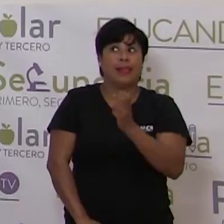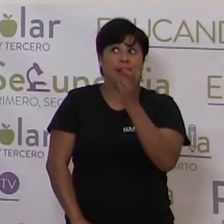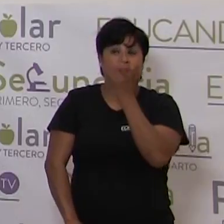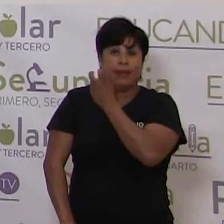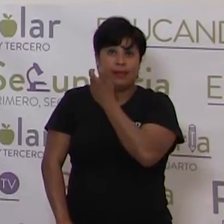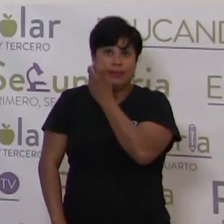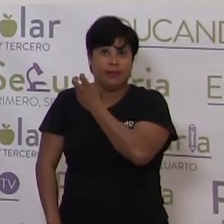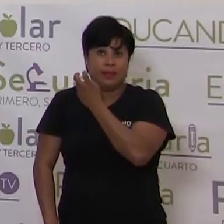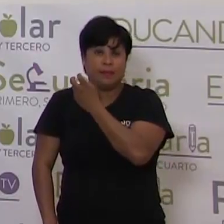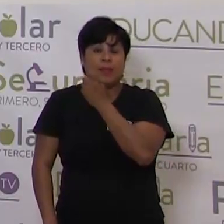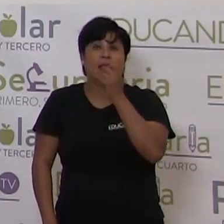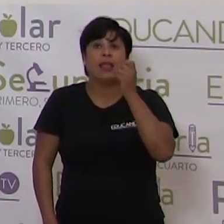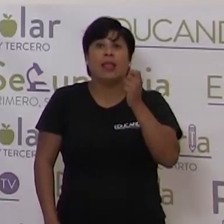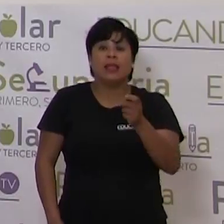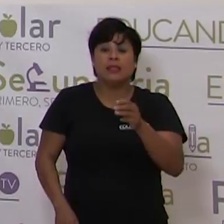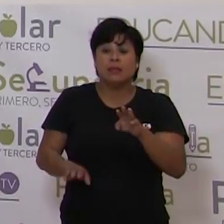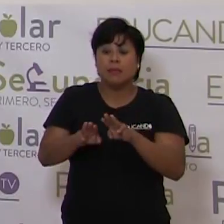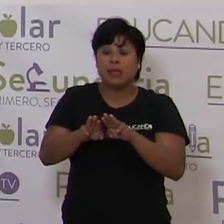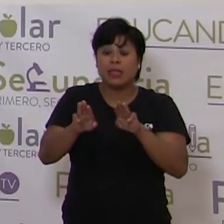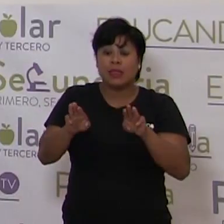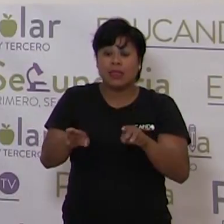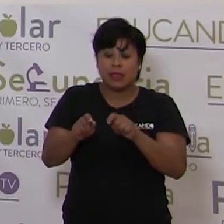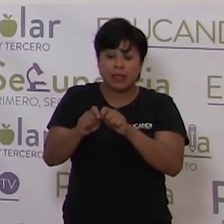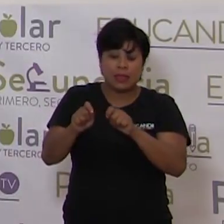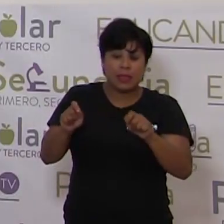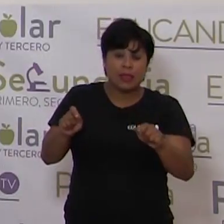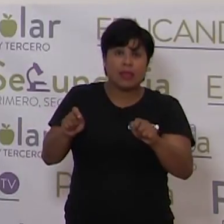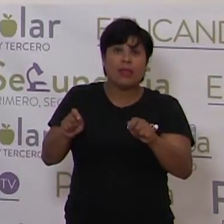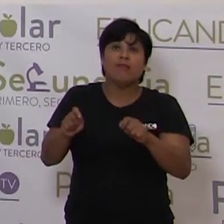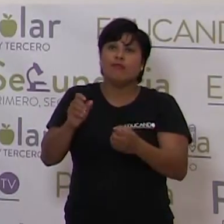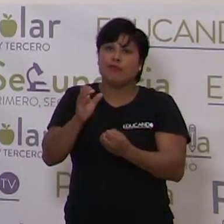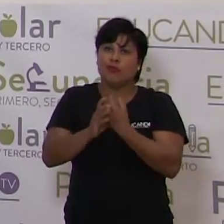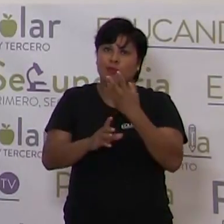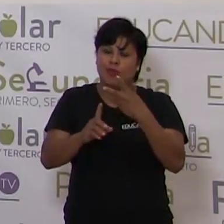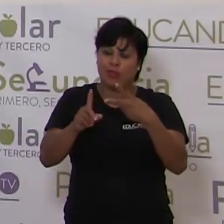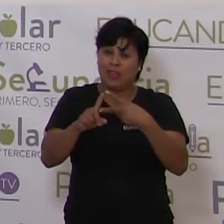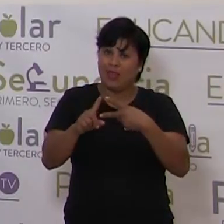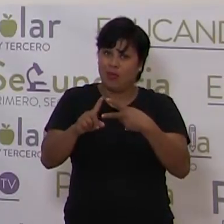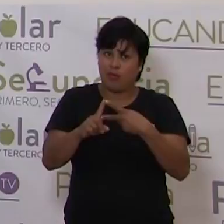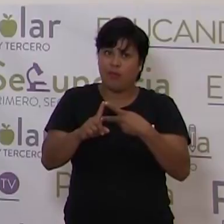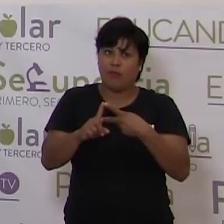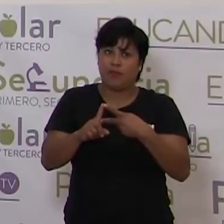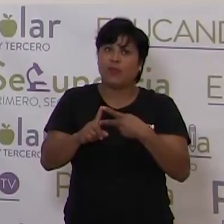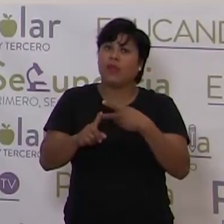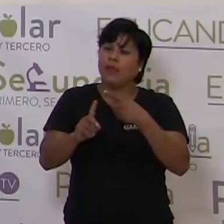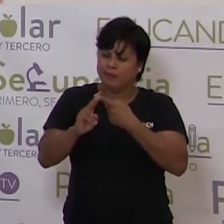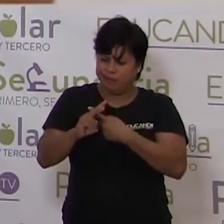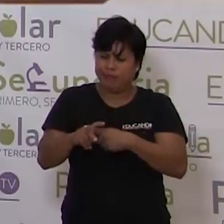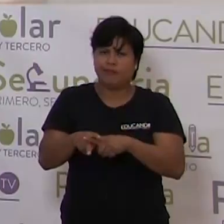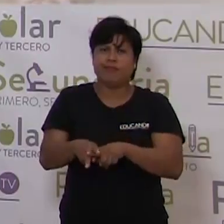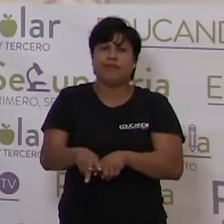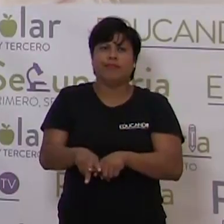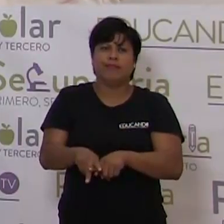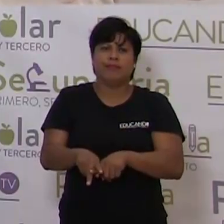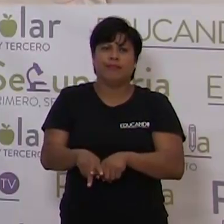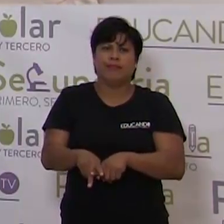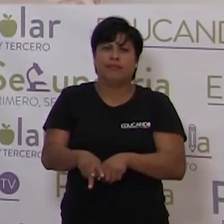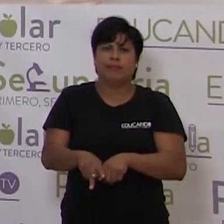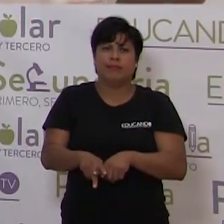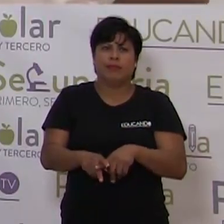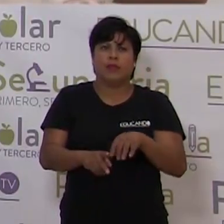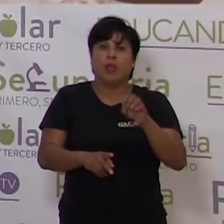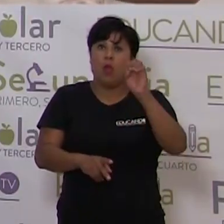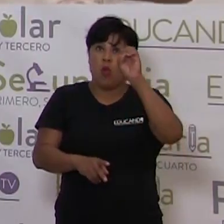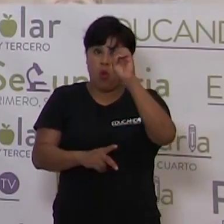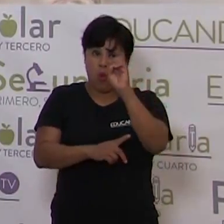Esta es la medida de nuestro nuevo triángulo. Y empecemos. De la